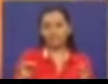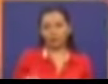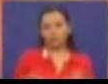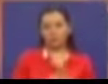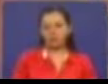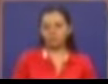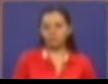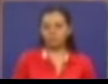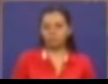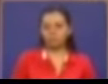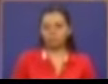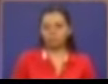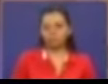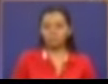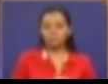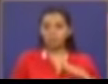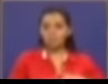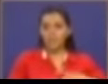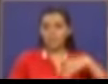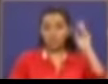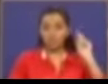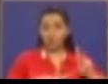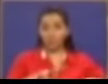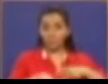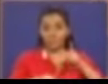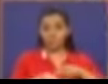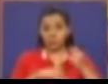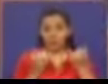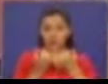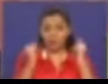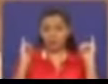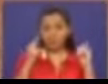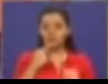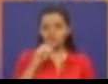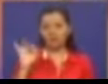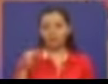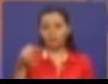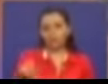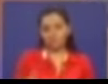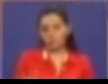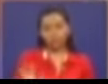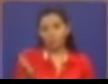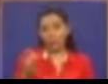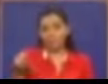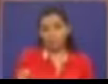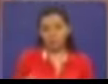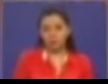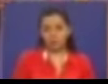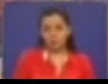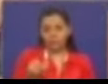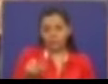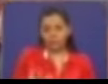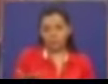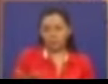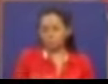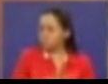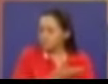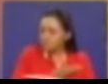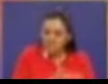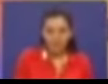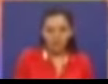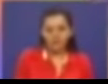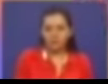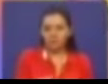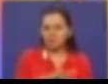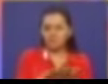no lo creen. La mayoría de los profesionales independientes éramos informales. Esa era la barbaridad metodológica